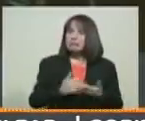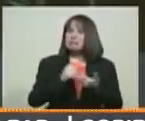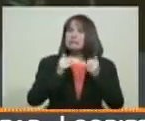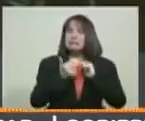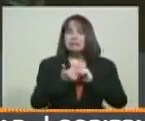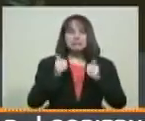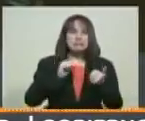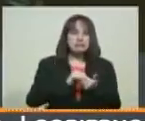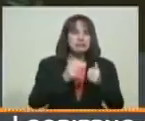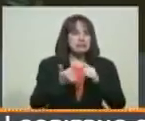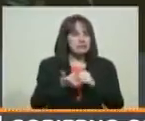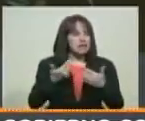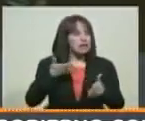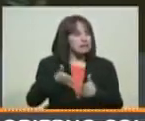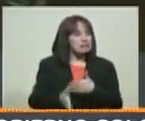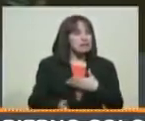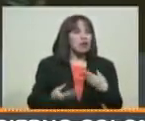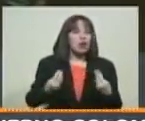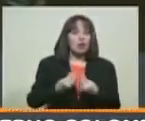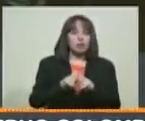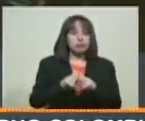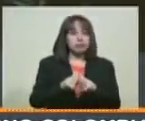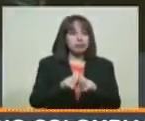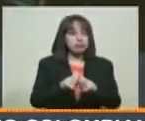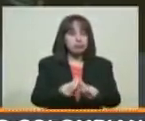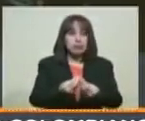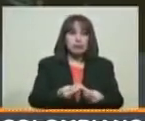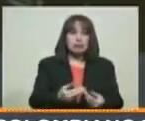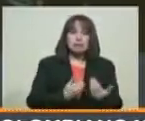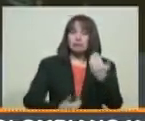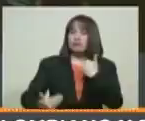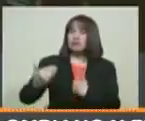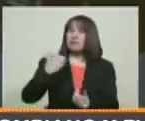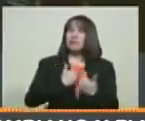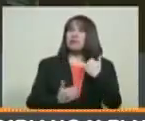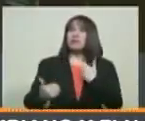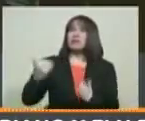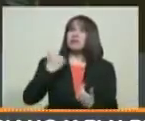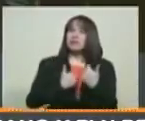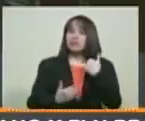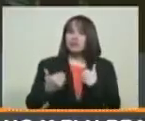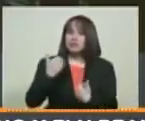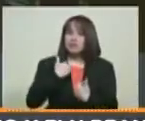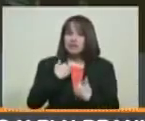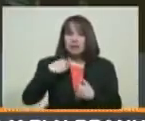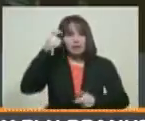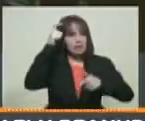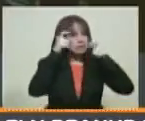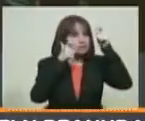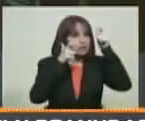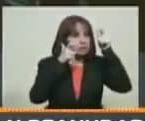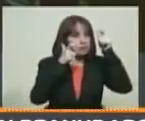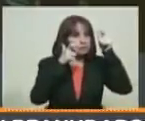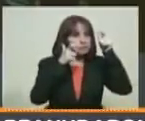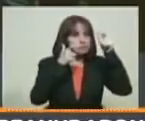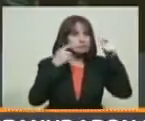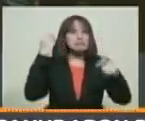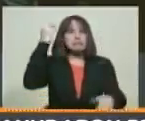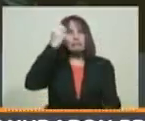siento que después de tanto sacrificio de nuestro comandante Chávez,